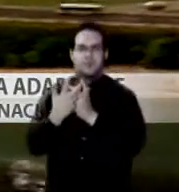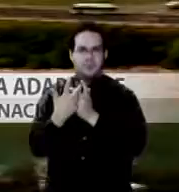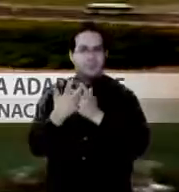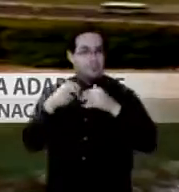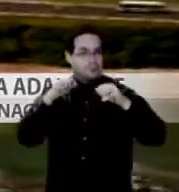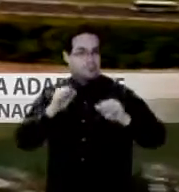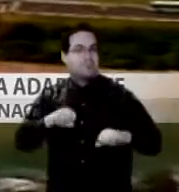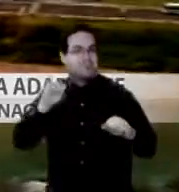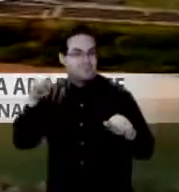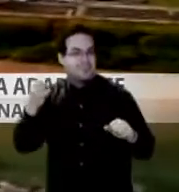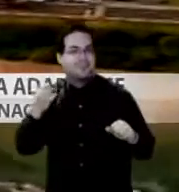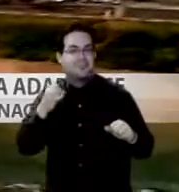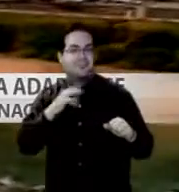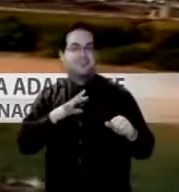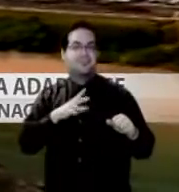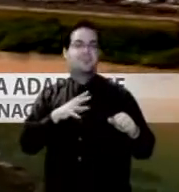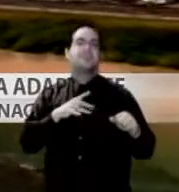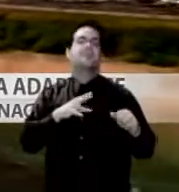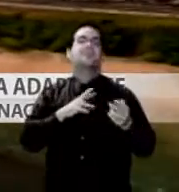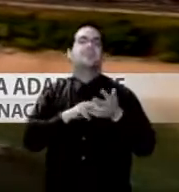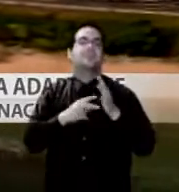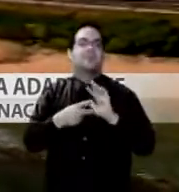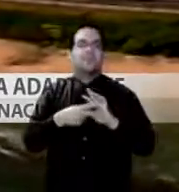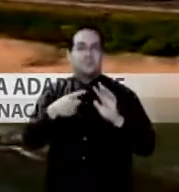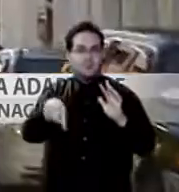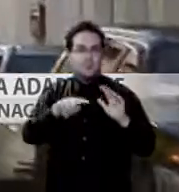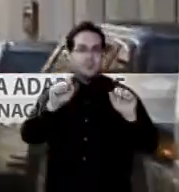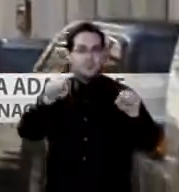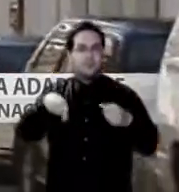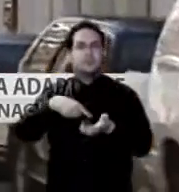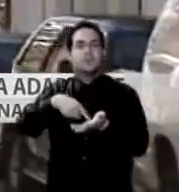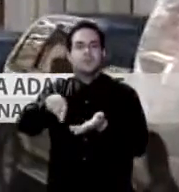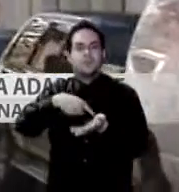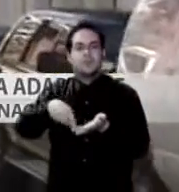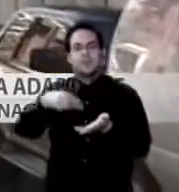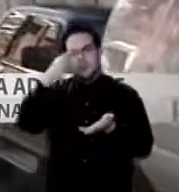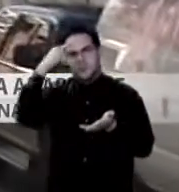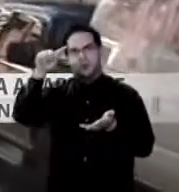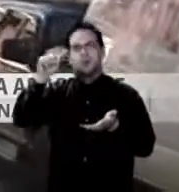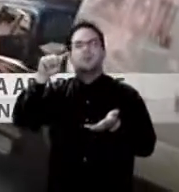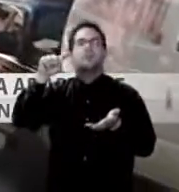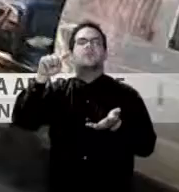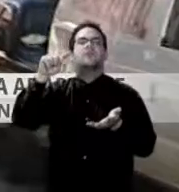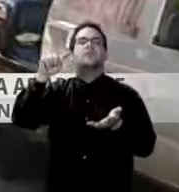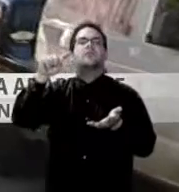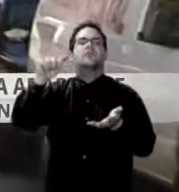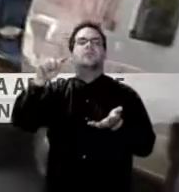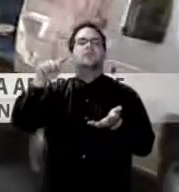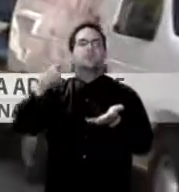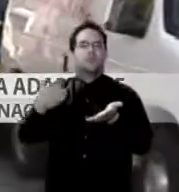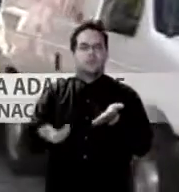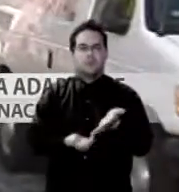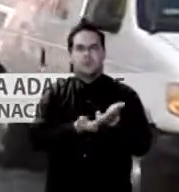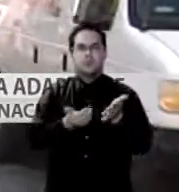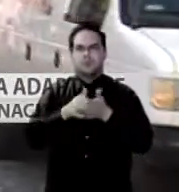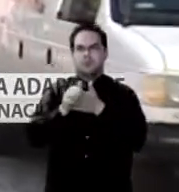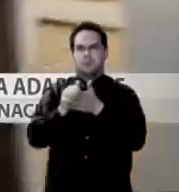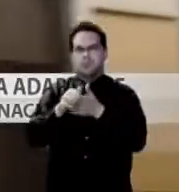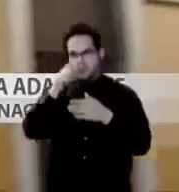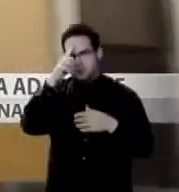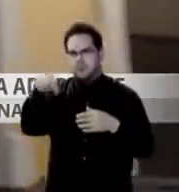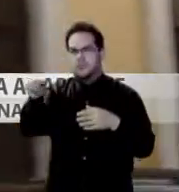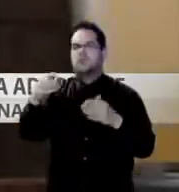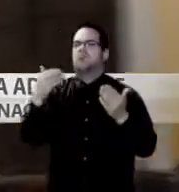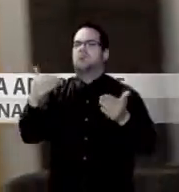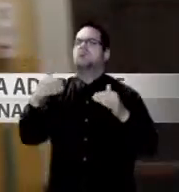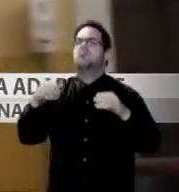permite acceso a fondos para financiar el cargo de un funcionario, quien se encargará del plan de adaptación y apoyo para desarrollar